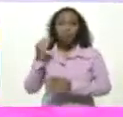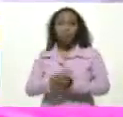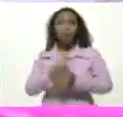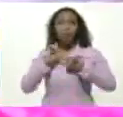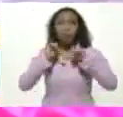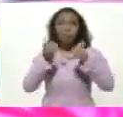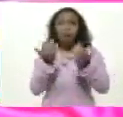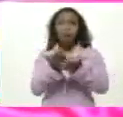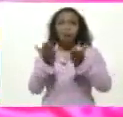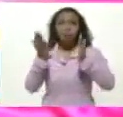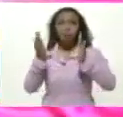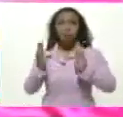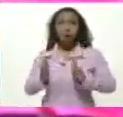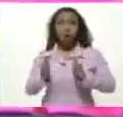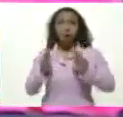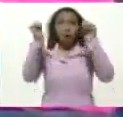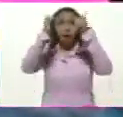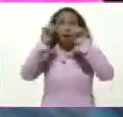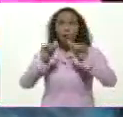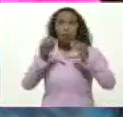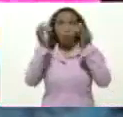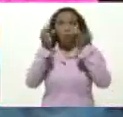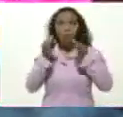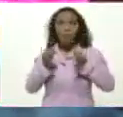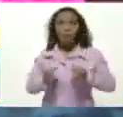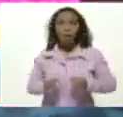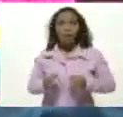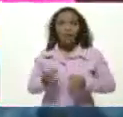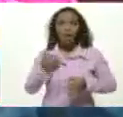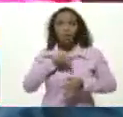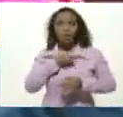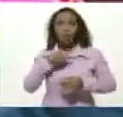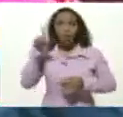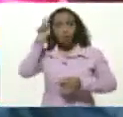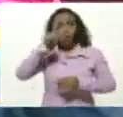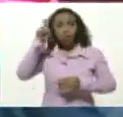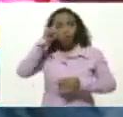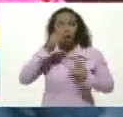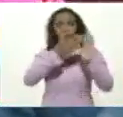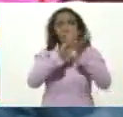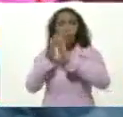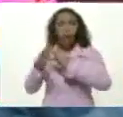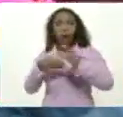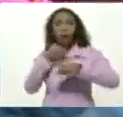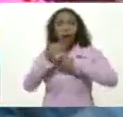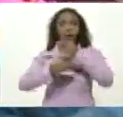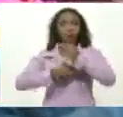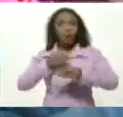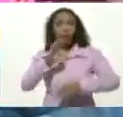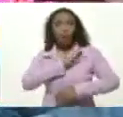la Escuela de Arte y Oficios, en la cual estamos enseñando a las comunidades a realizar